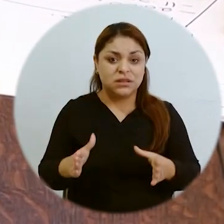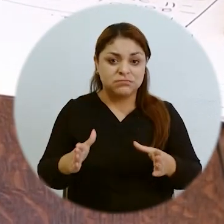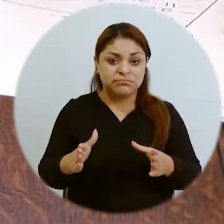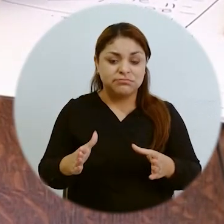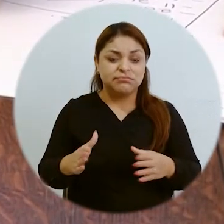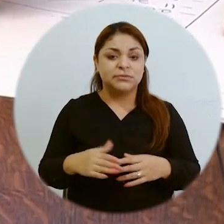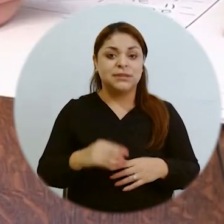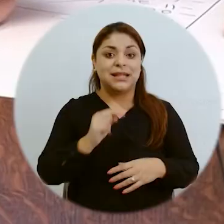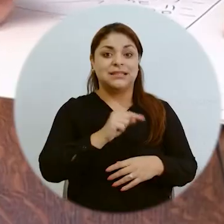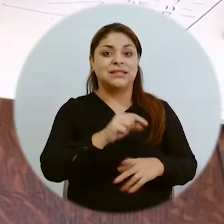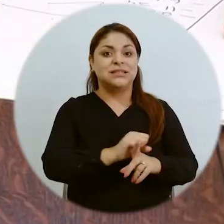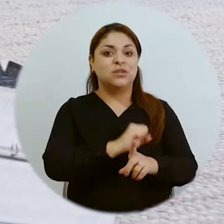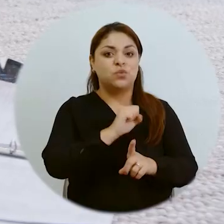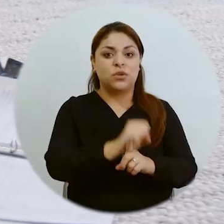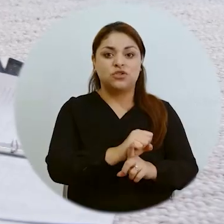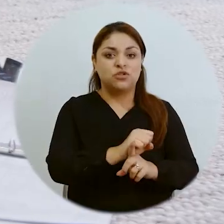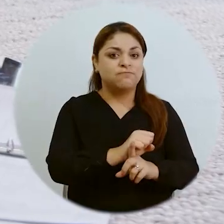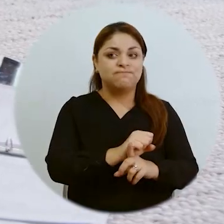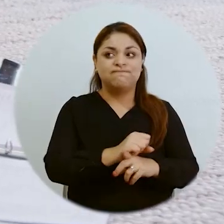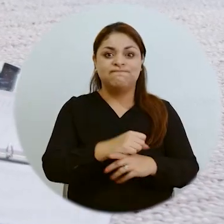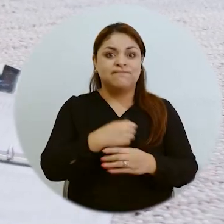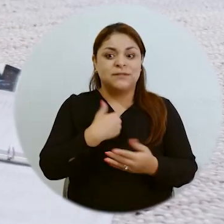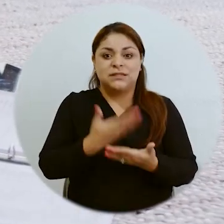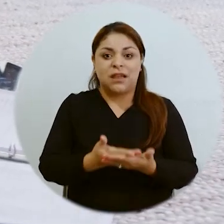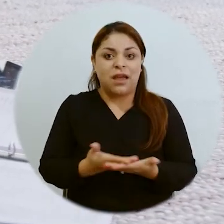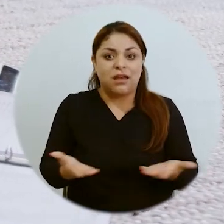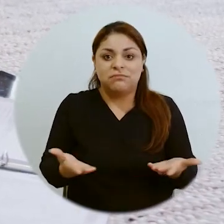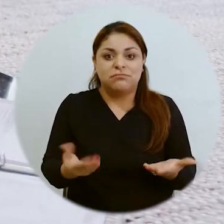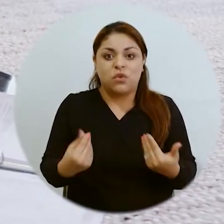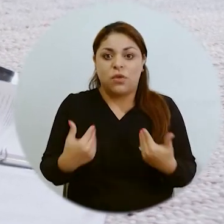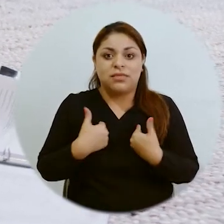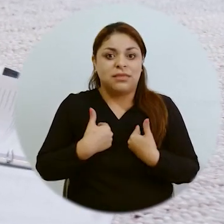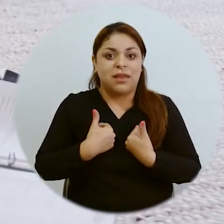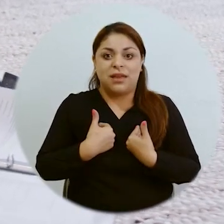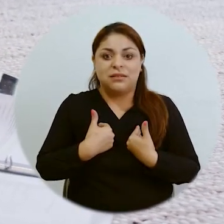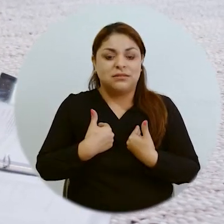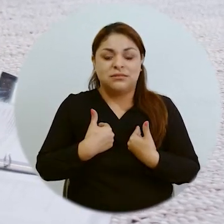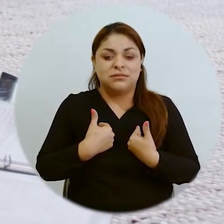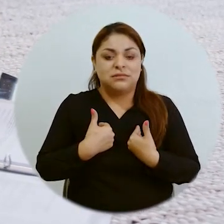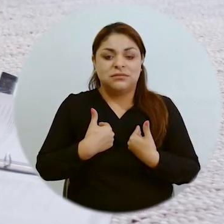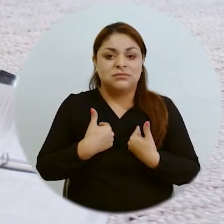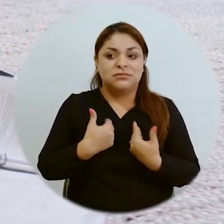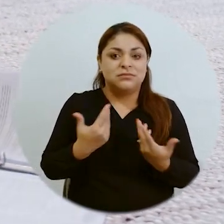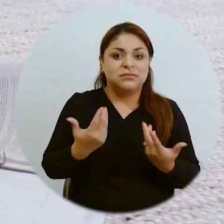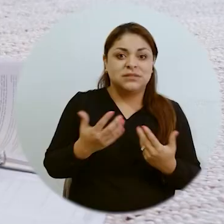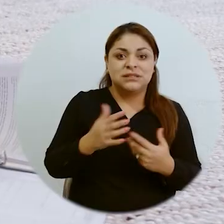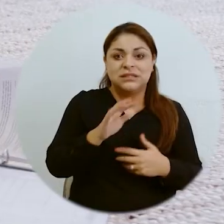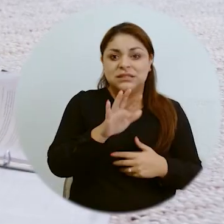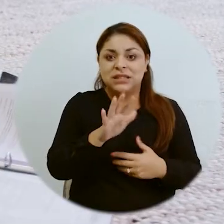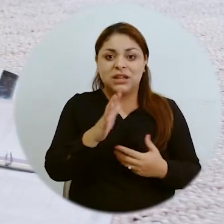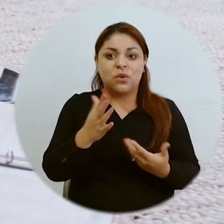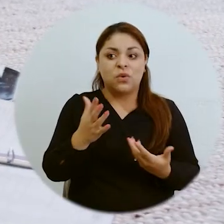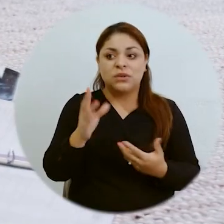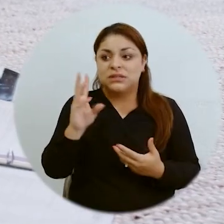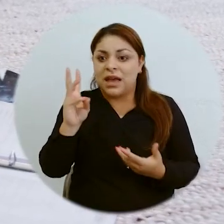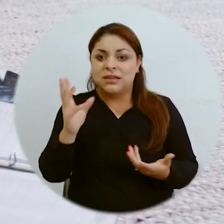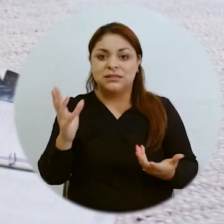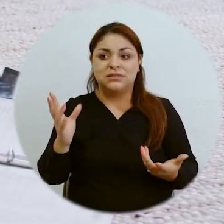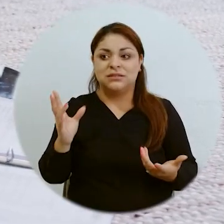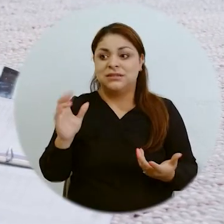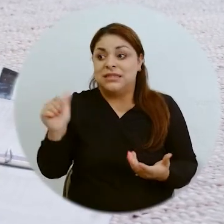de emergencia darían cuenta de una población que no se ha preparado con un fondo de emergencias, con